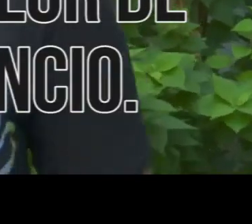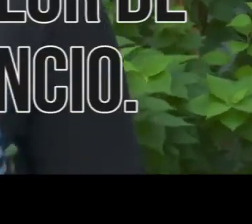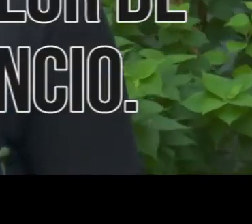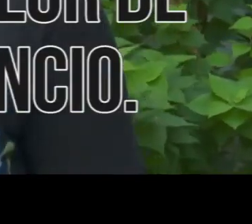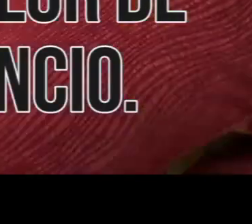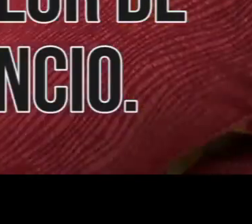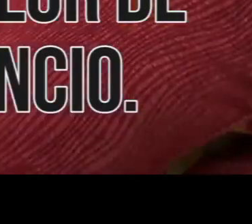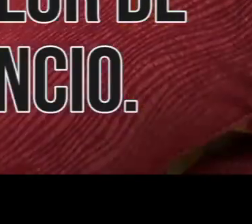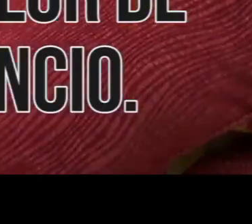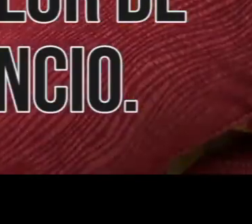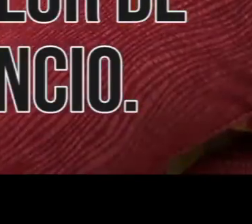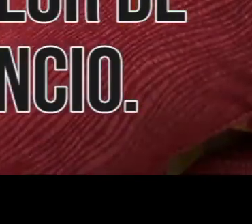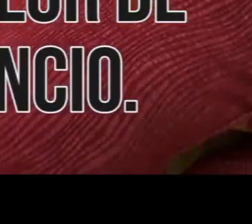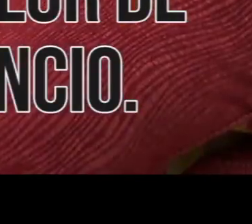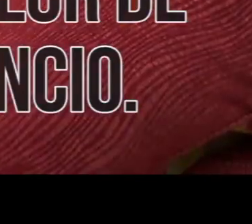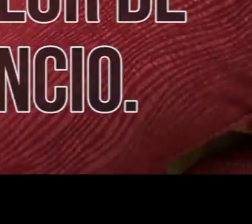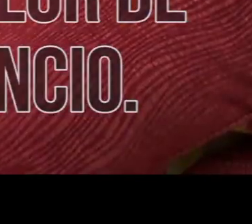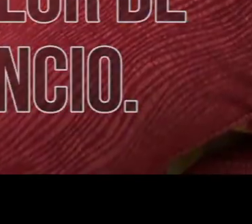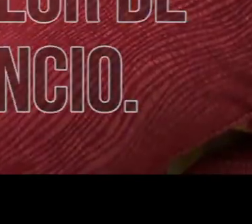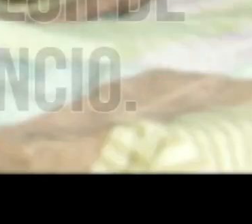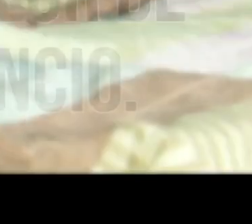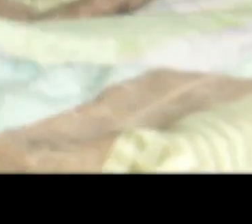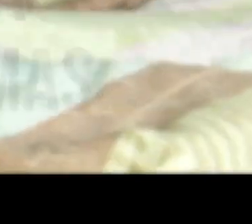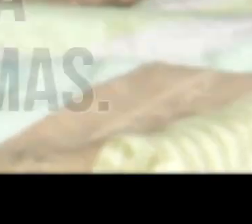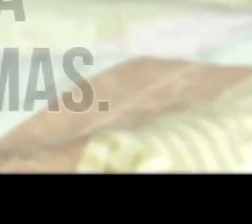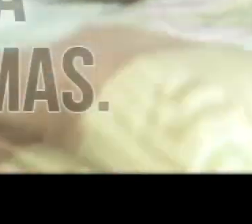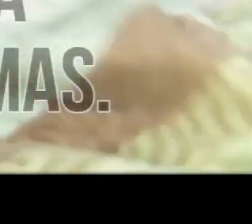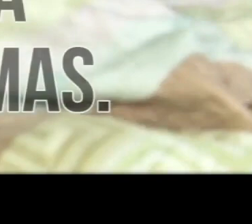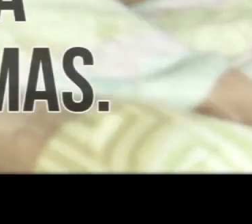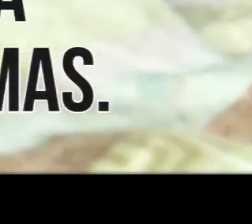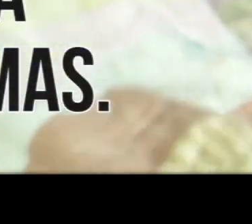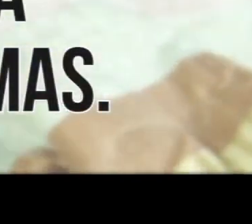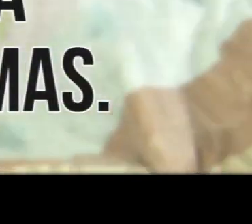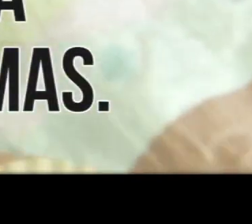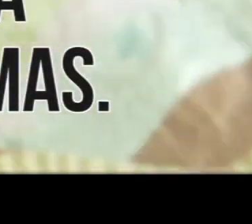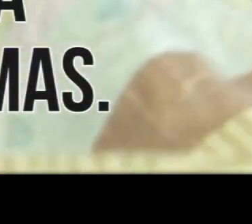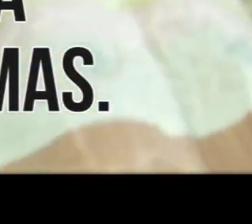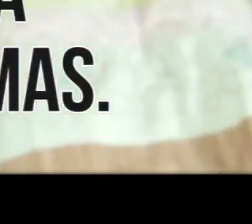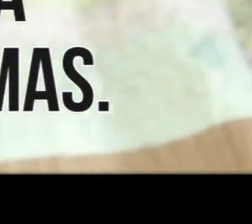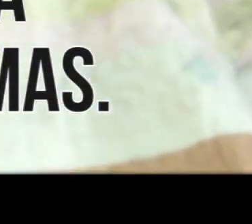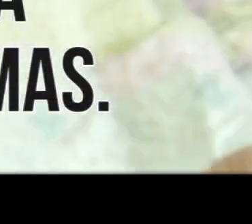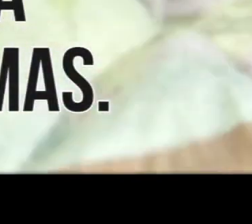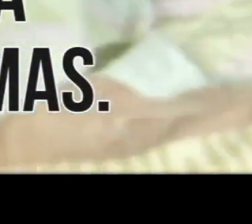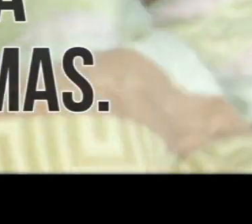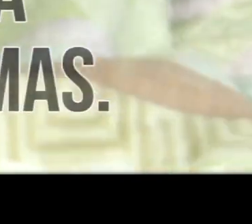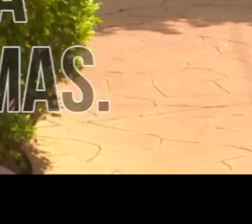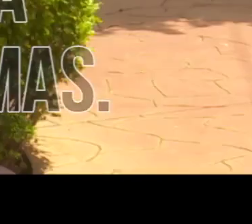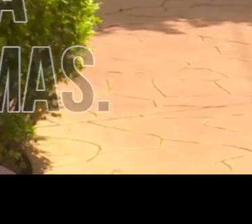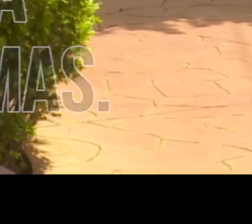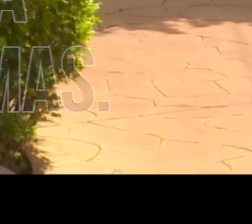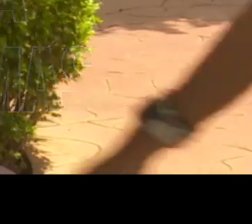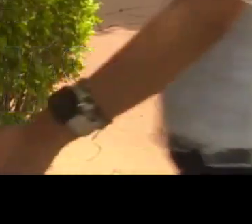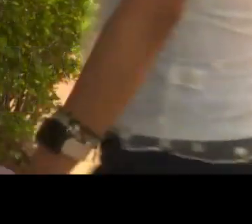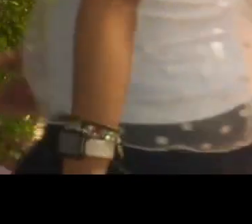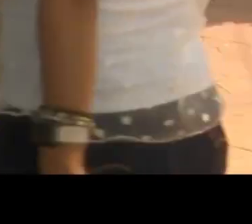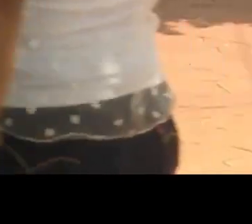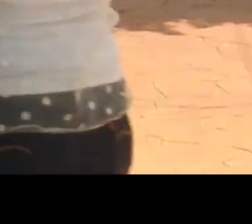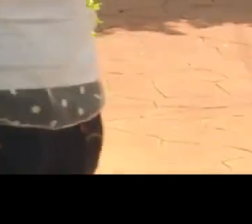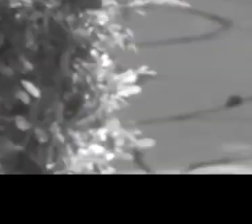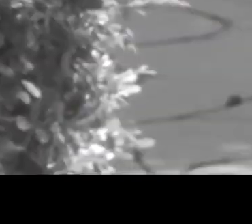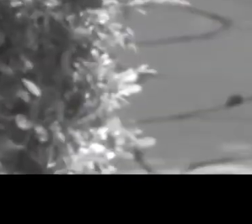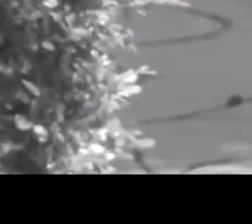de garganta y cansancio. Estos síntomas pueden tardar en aparecer entre 1 y 14 días después